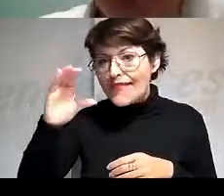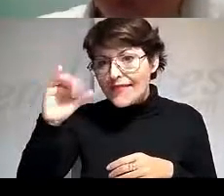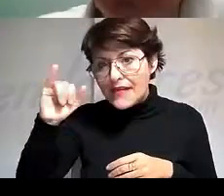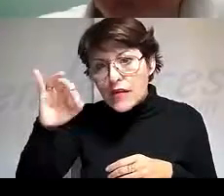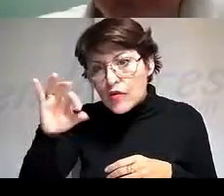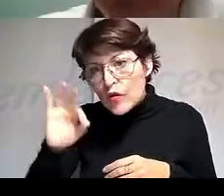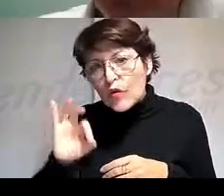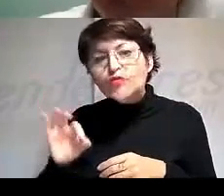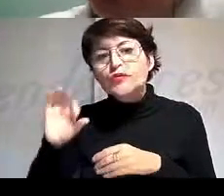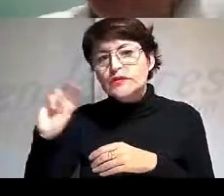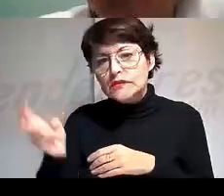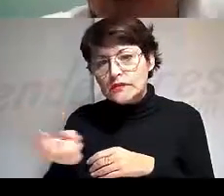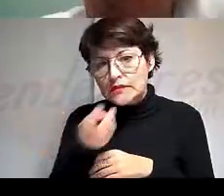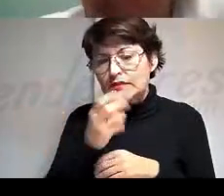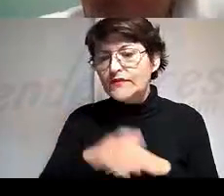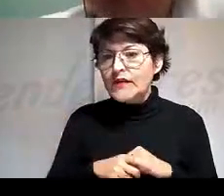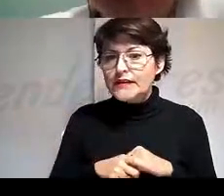en